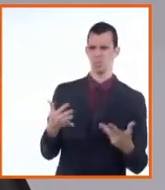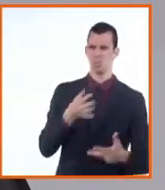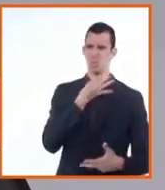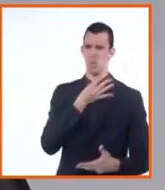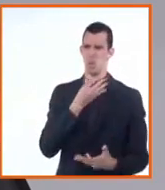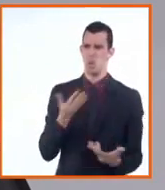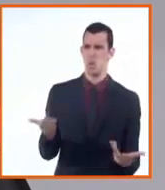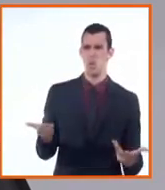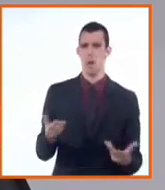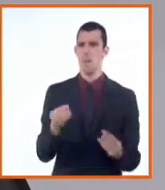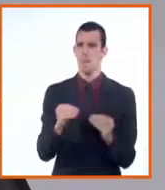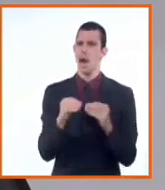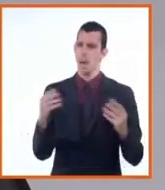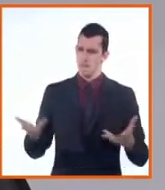promueve mucho la práctica de nuestro